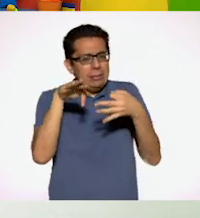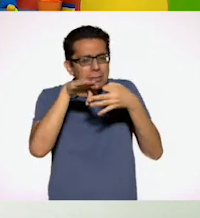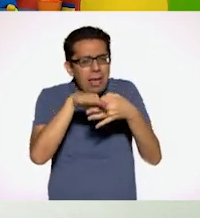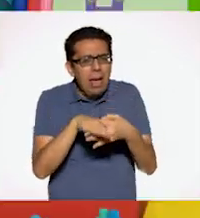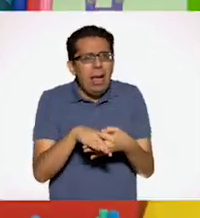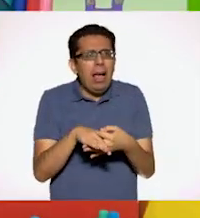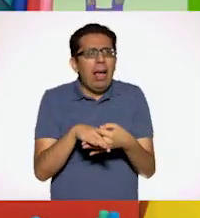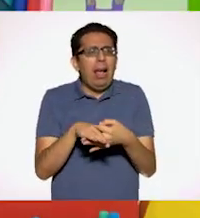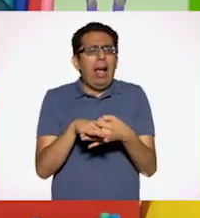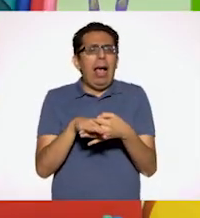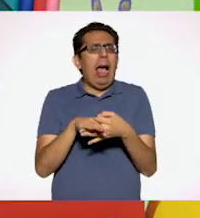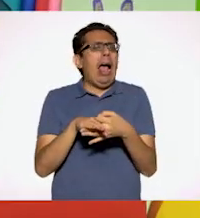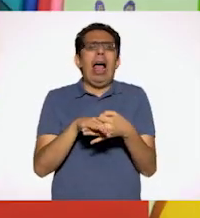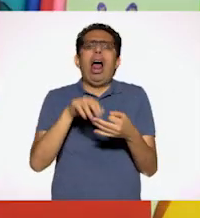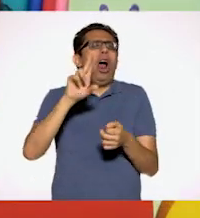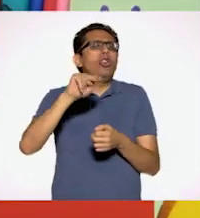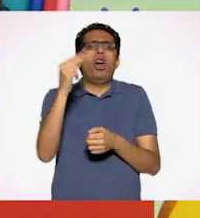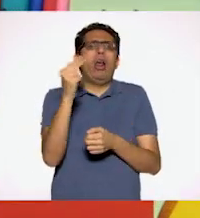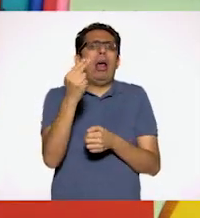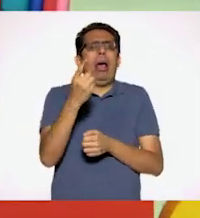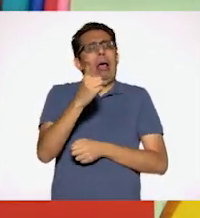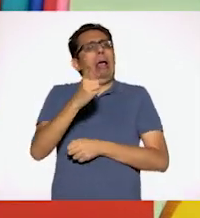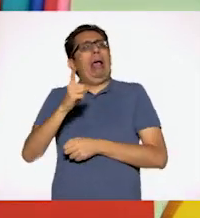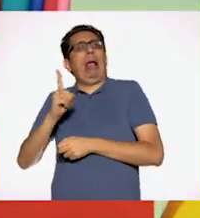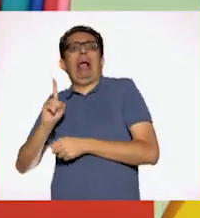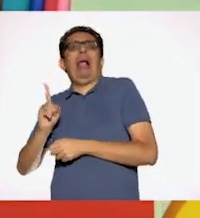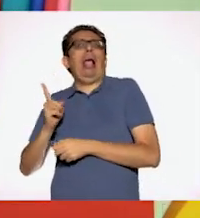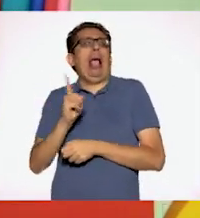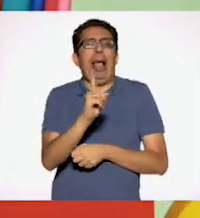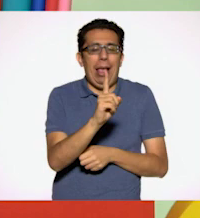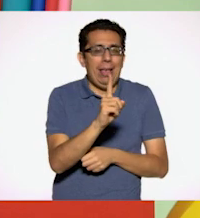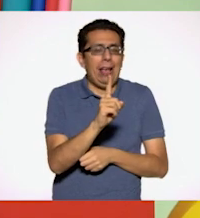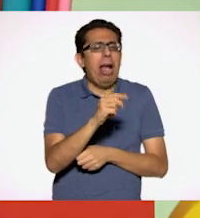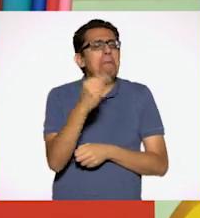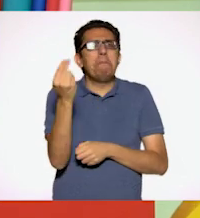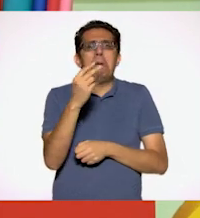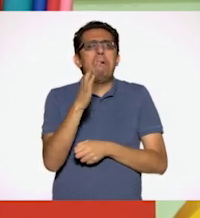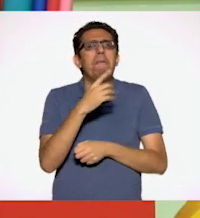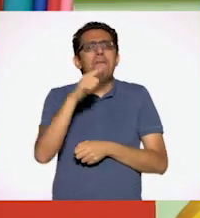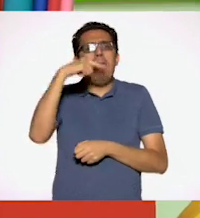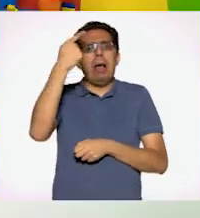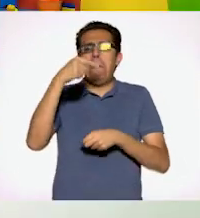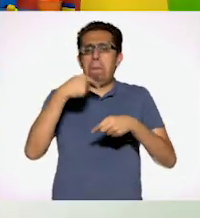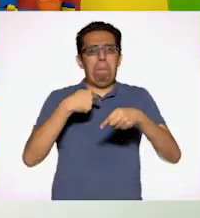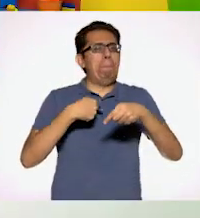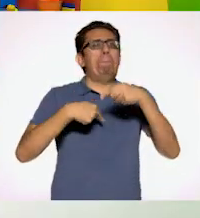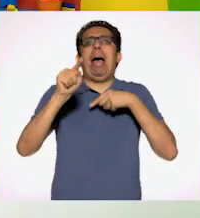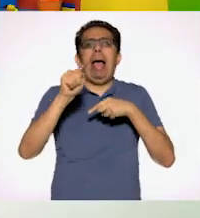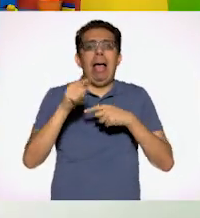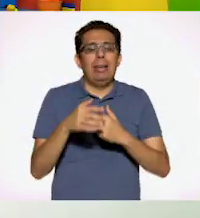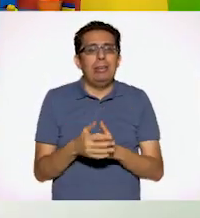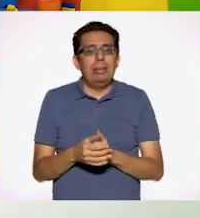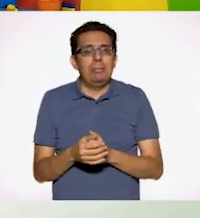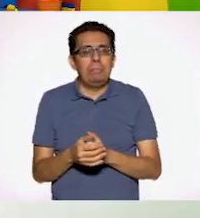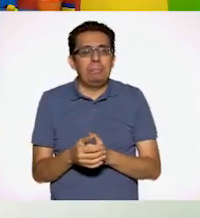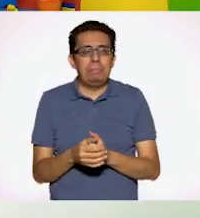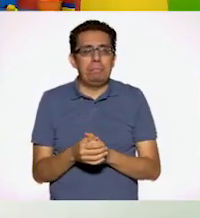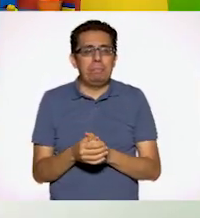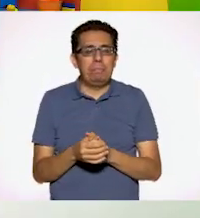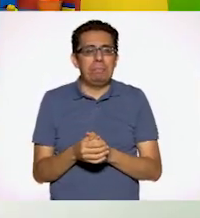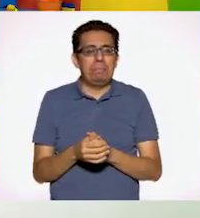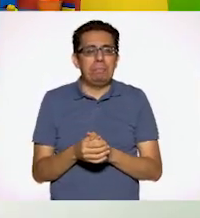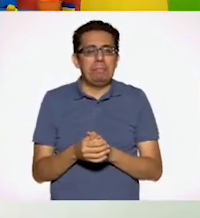mí, ya no tengo que tomar vuelo. Ya puedo golpearlo casi directamente. Así. Muy bien.